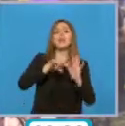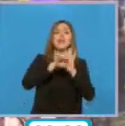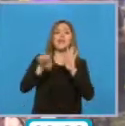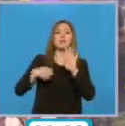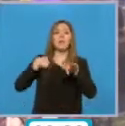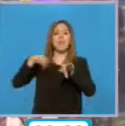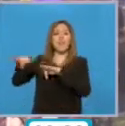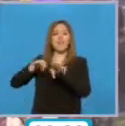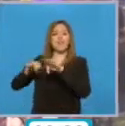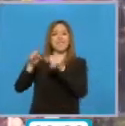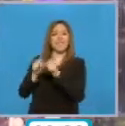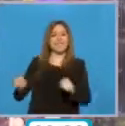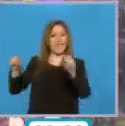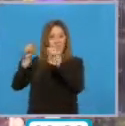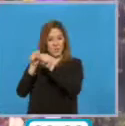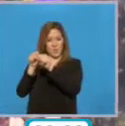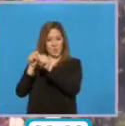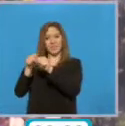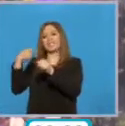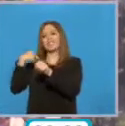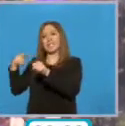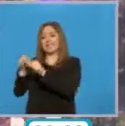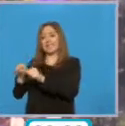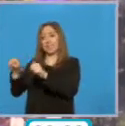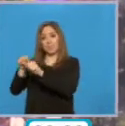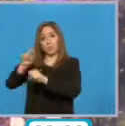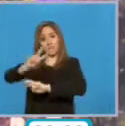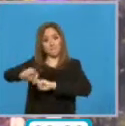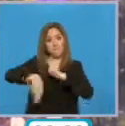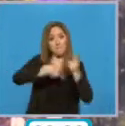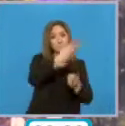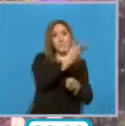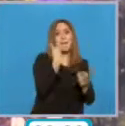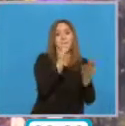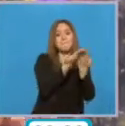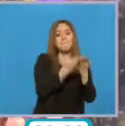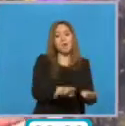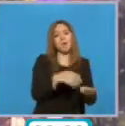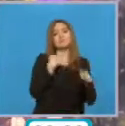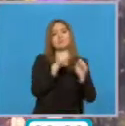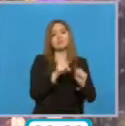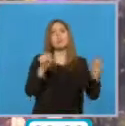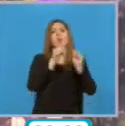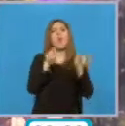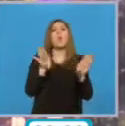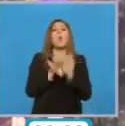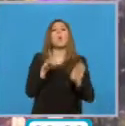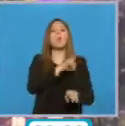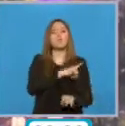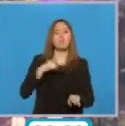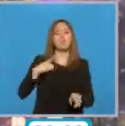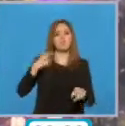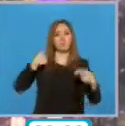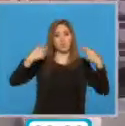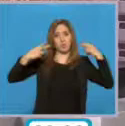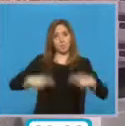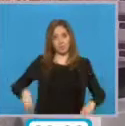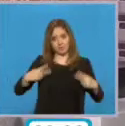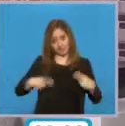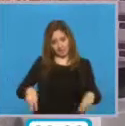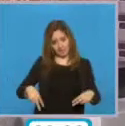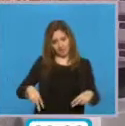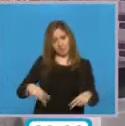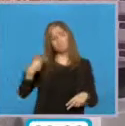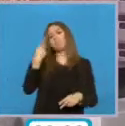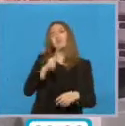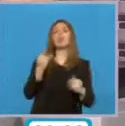Y voy a un banco a vender algo corporativo, mis seguros, evidentemente tengo que adecuarme a la ocasión. Que es lo